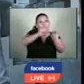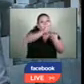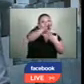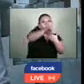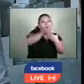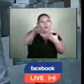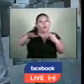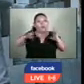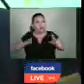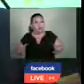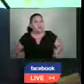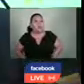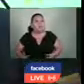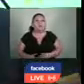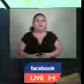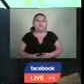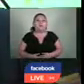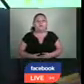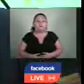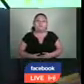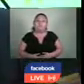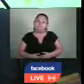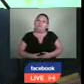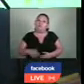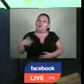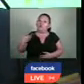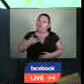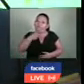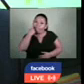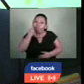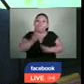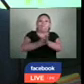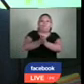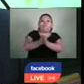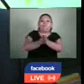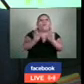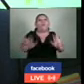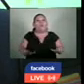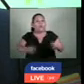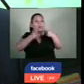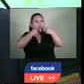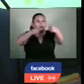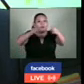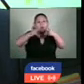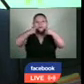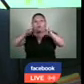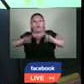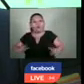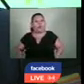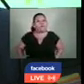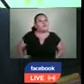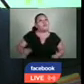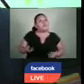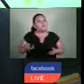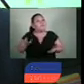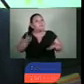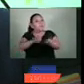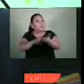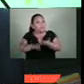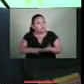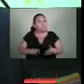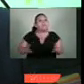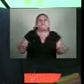que realizará el gobierno. Lo que sí vemos con muy buenos ojos son todos los anuncios de inversión pública que se han estado haciendo. La